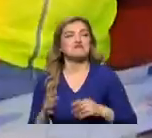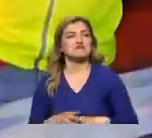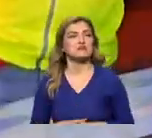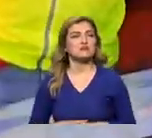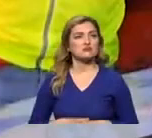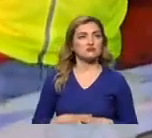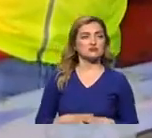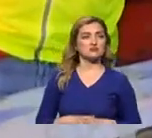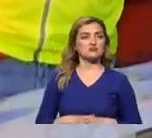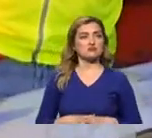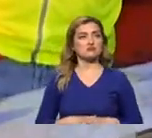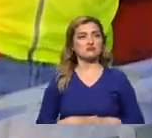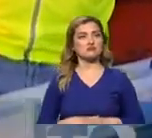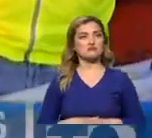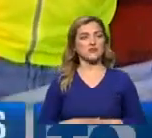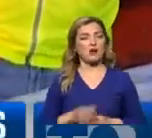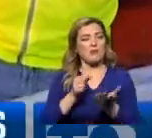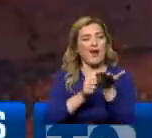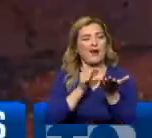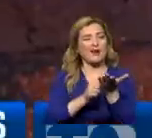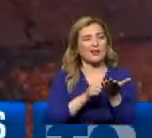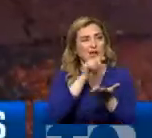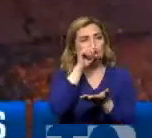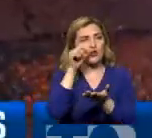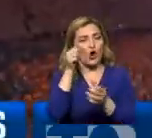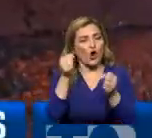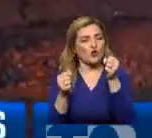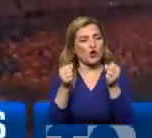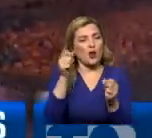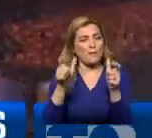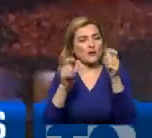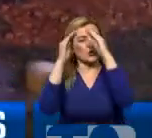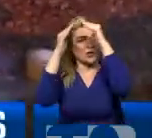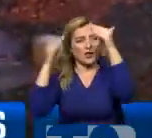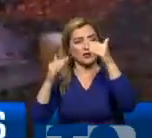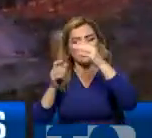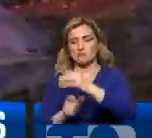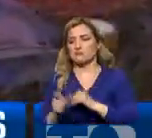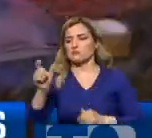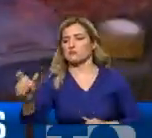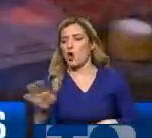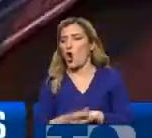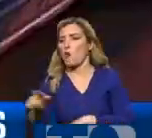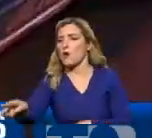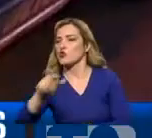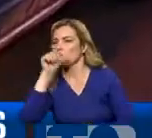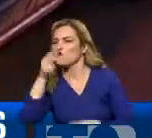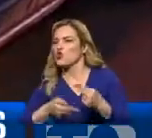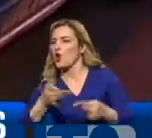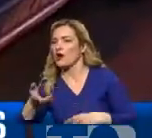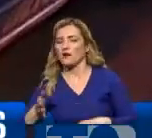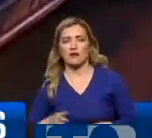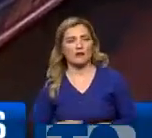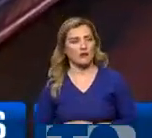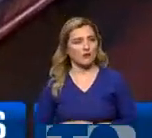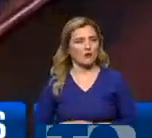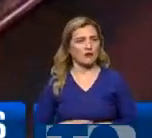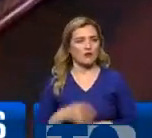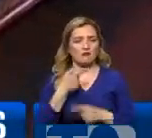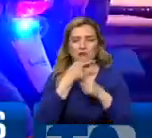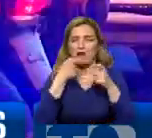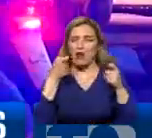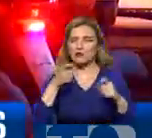consiste en ponerles pequeños paquetes de drogas los conductores y habitantes de la zona para acusarlos de microtráfico y para el cual termo de los no